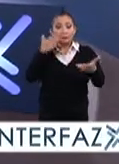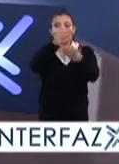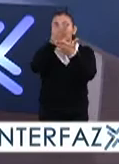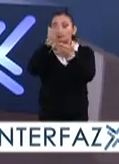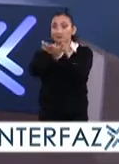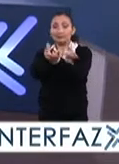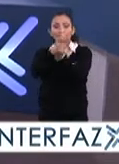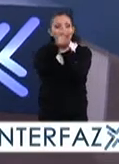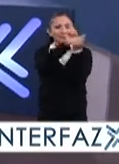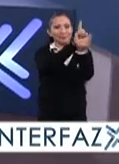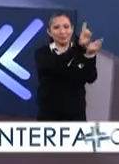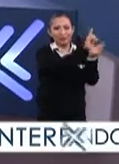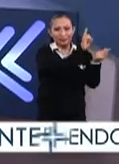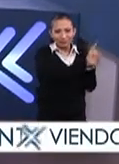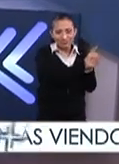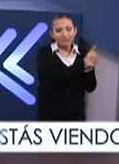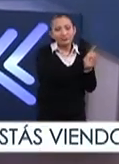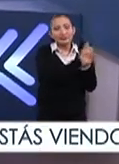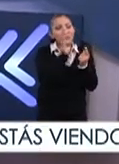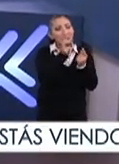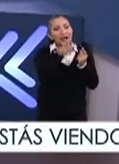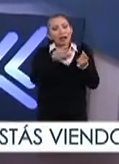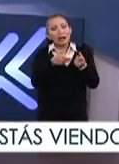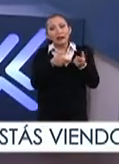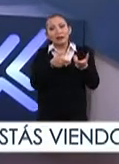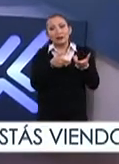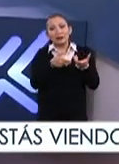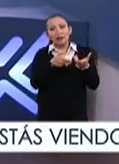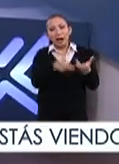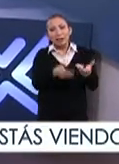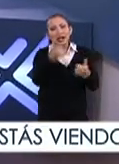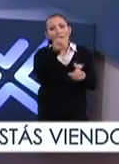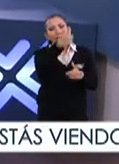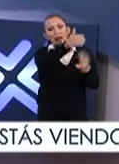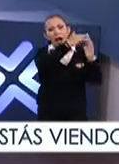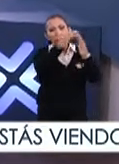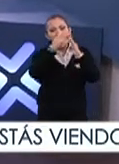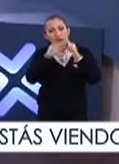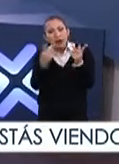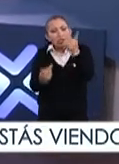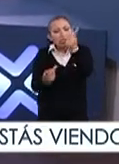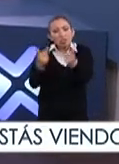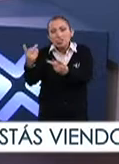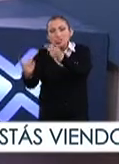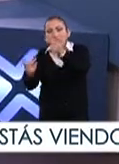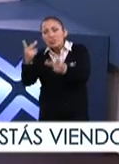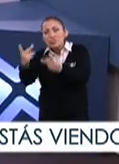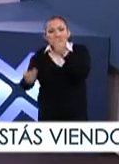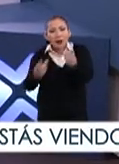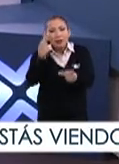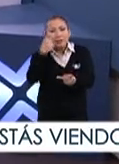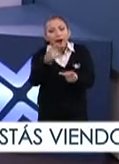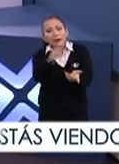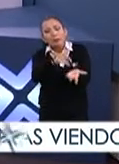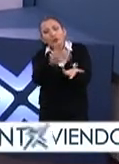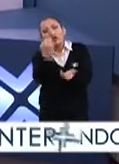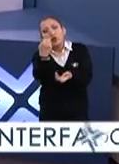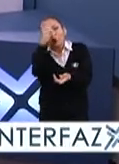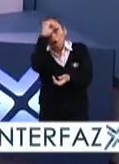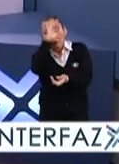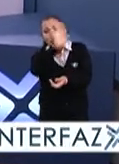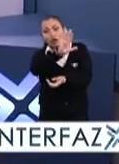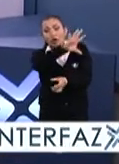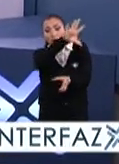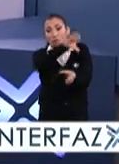están pues barriendo las calles, casa por casa, haciendo este tipo de encuestas y cuestionarios para obtener, por supuesto,